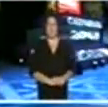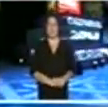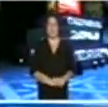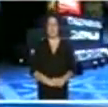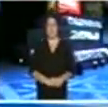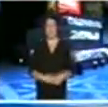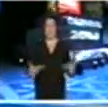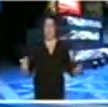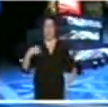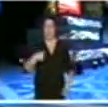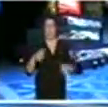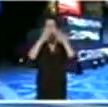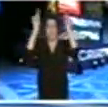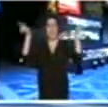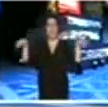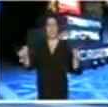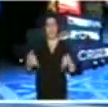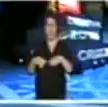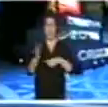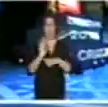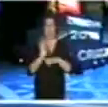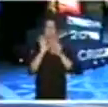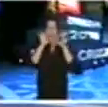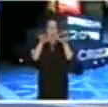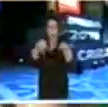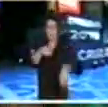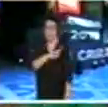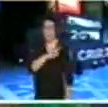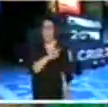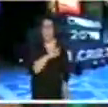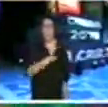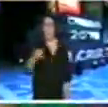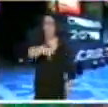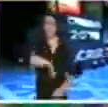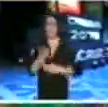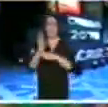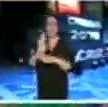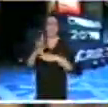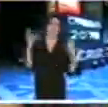De Universal Medio Metro, Golden Mammel Oscar Mayer presenta.